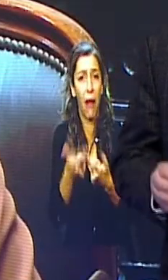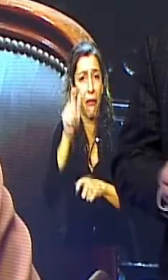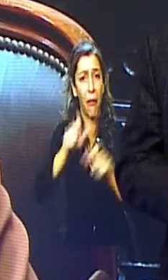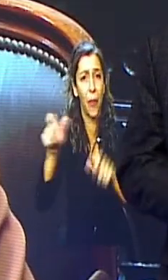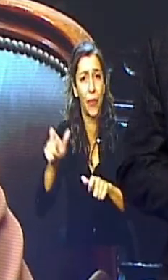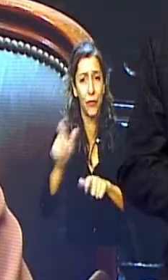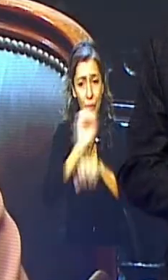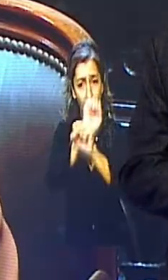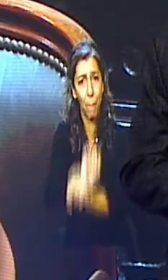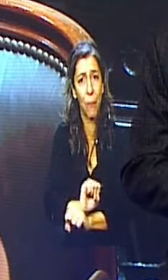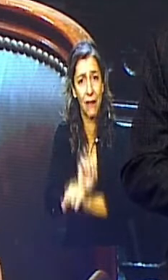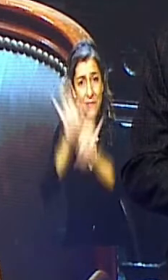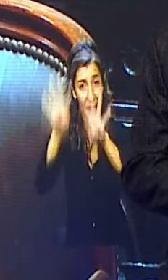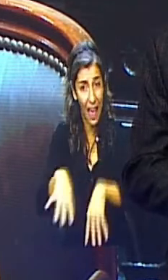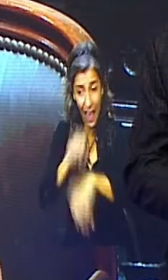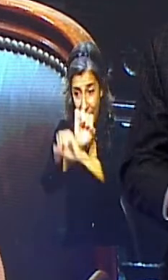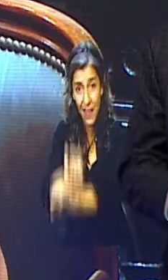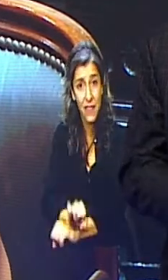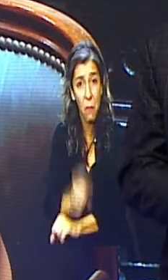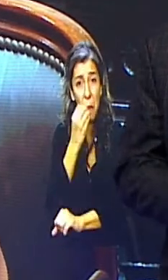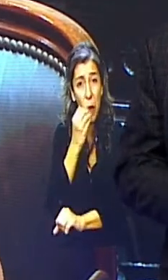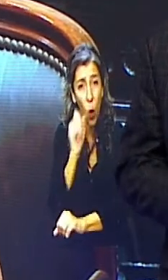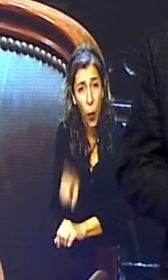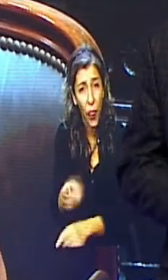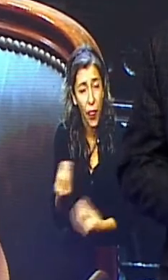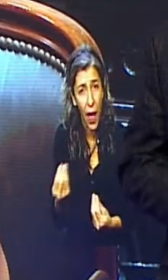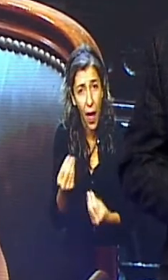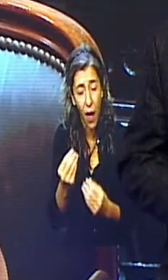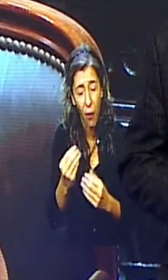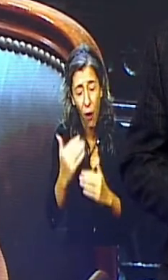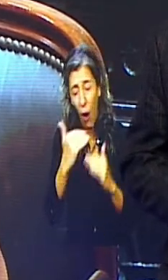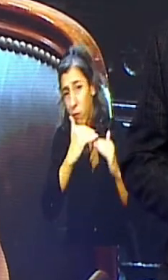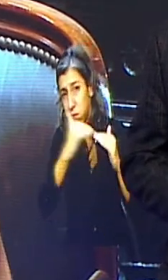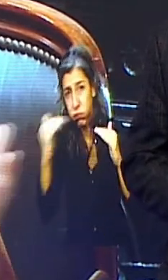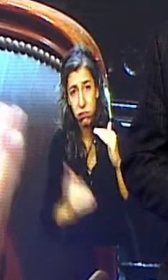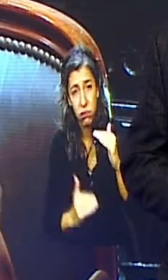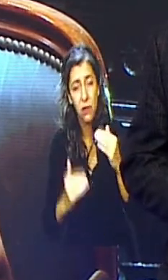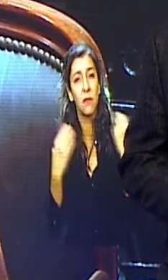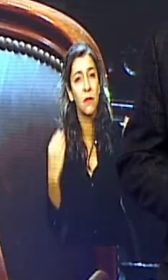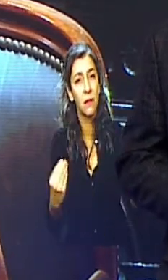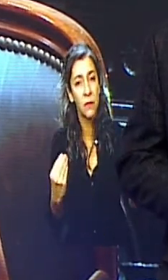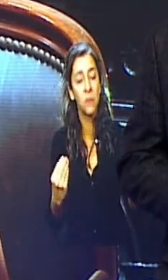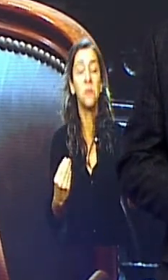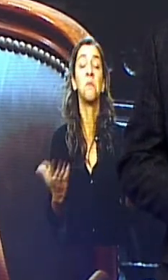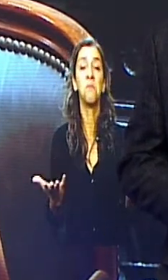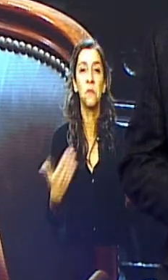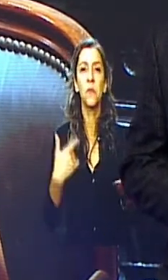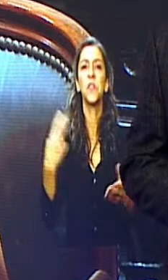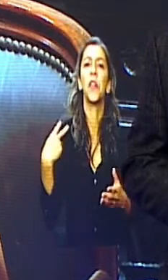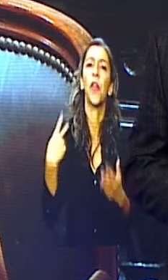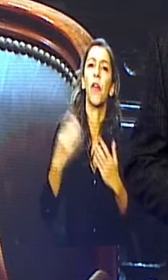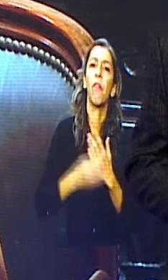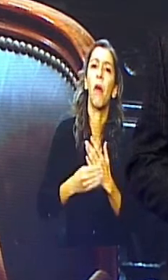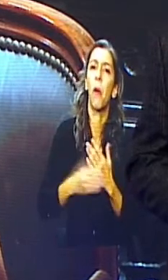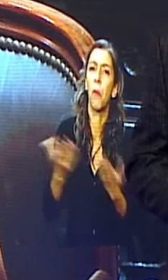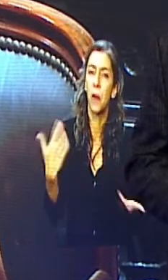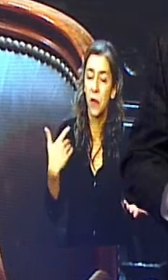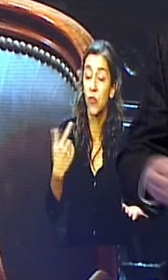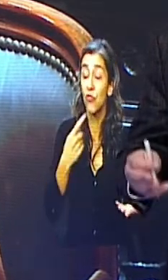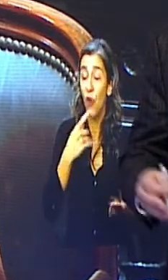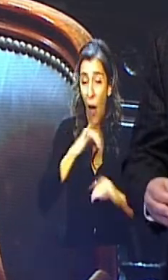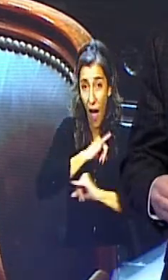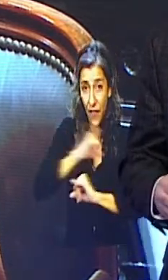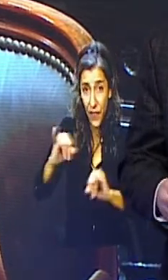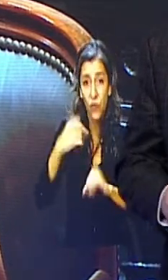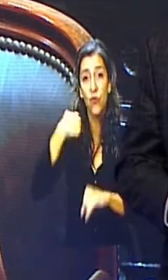Nación y también el día después de la presencia del jefe de gabinete, Agustín Rossi, aquí en el Congreso Nacional y